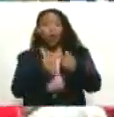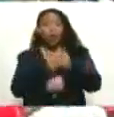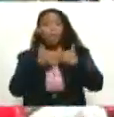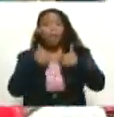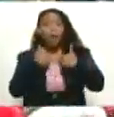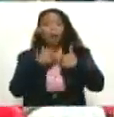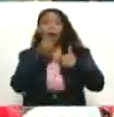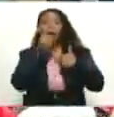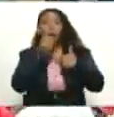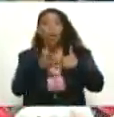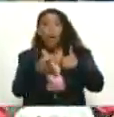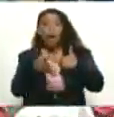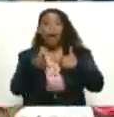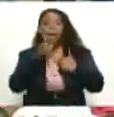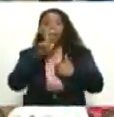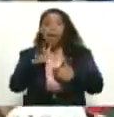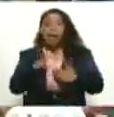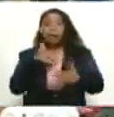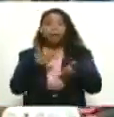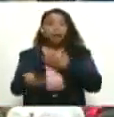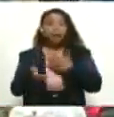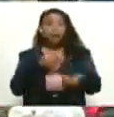las buenas y en las malas.